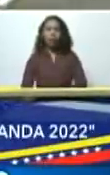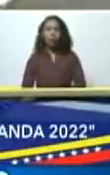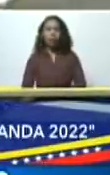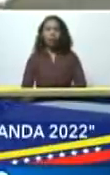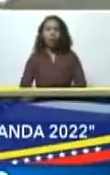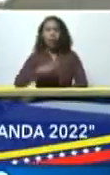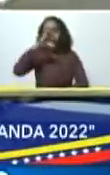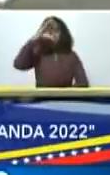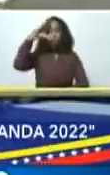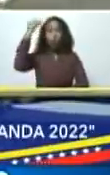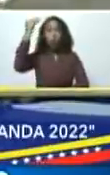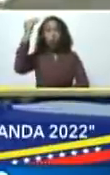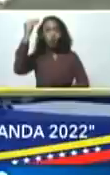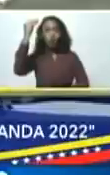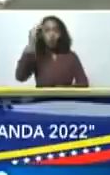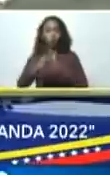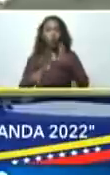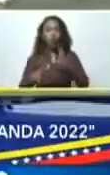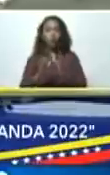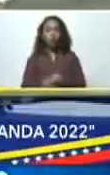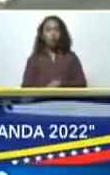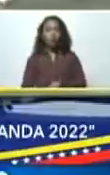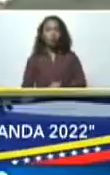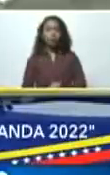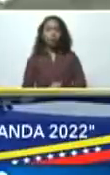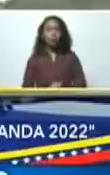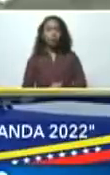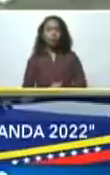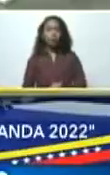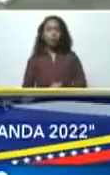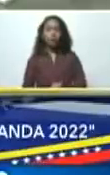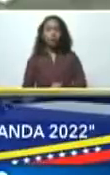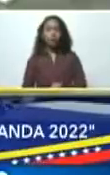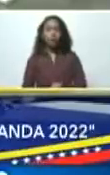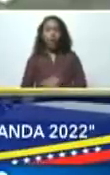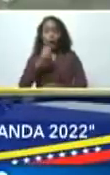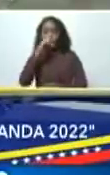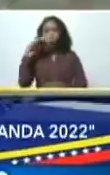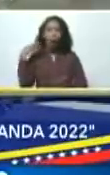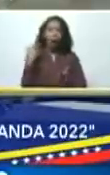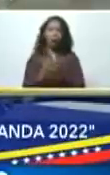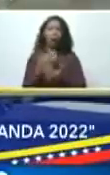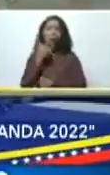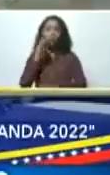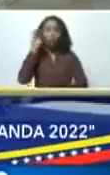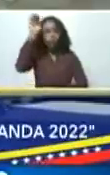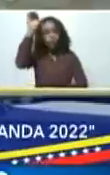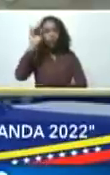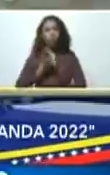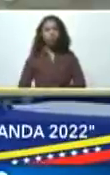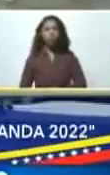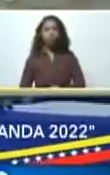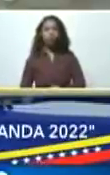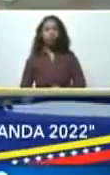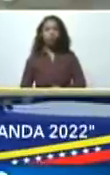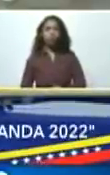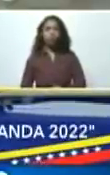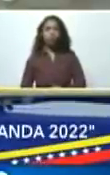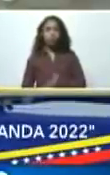Dios mediante, inchalá, en los años que están por venir.